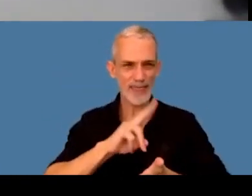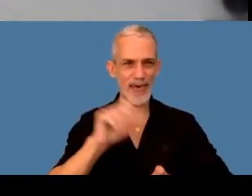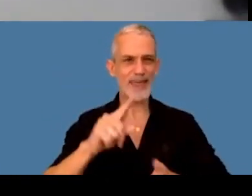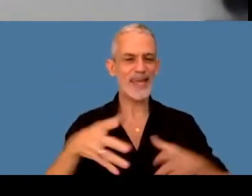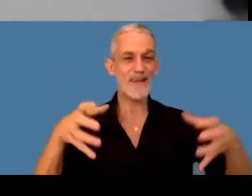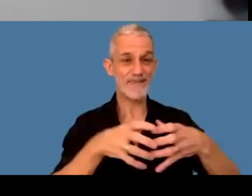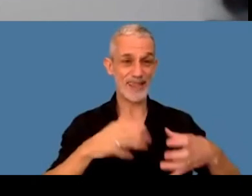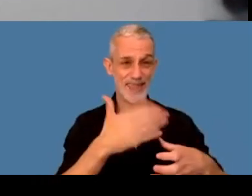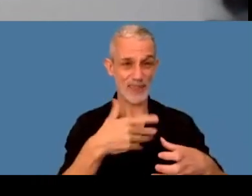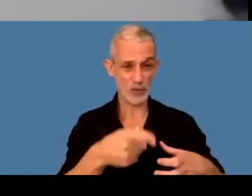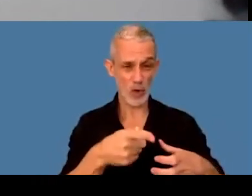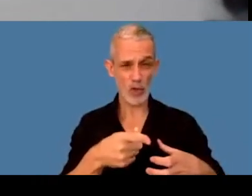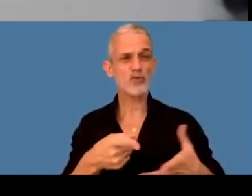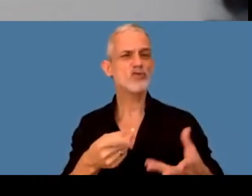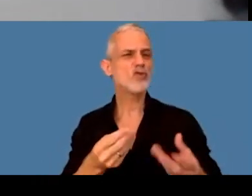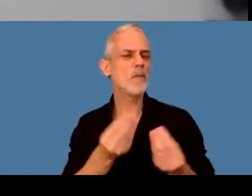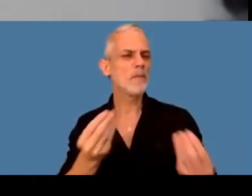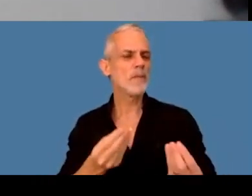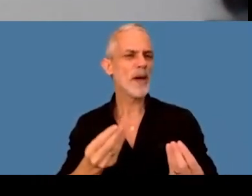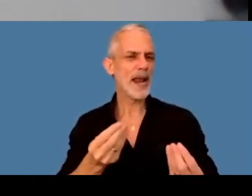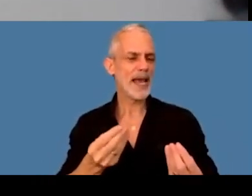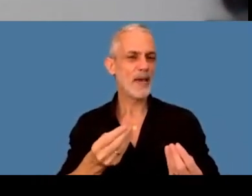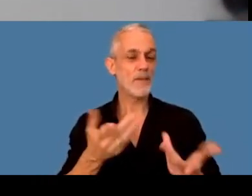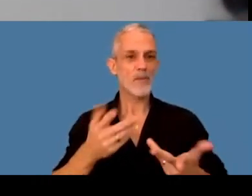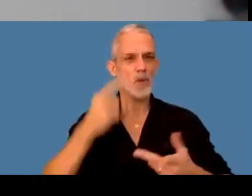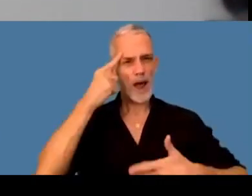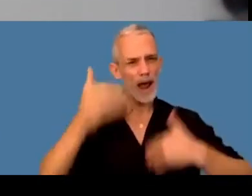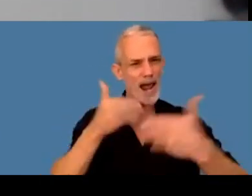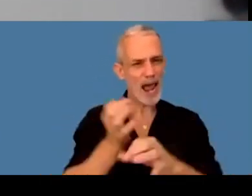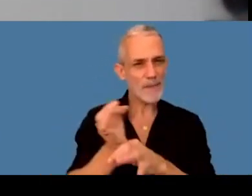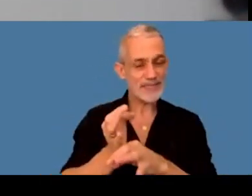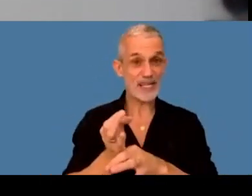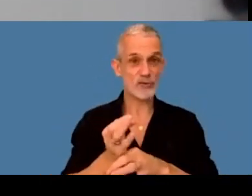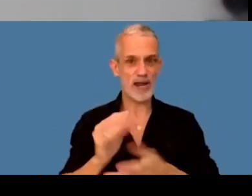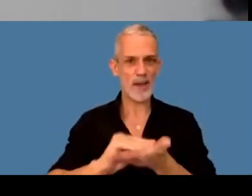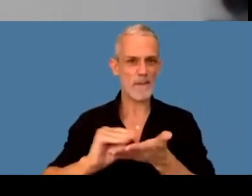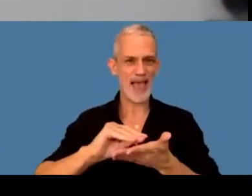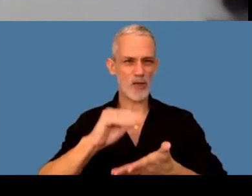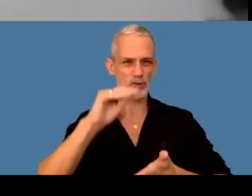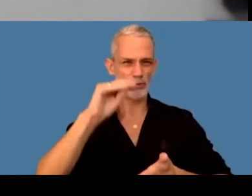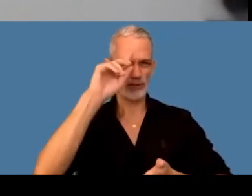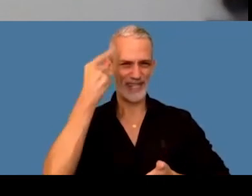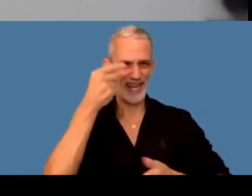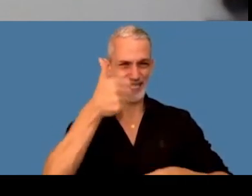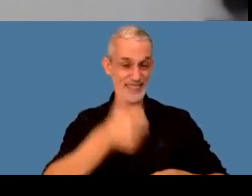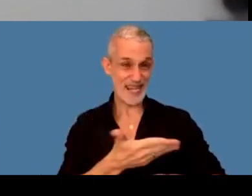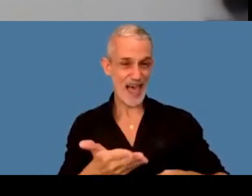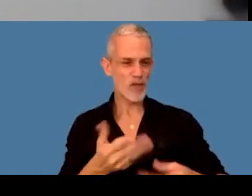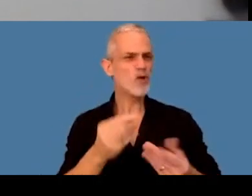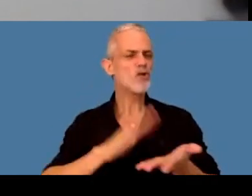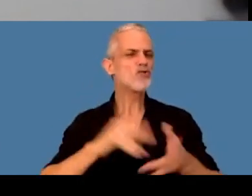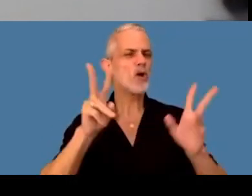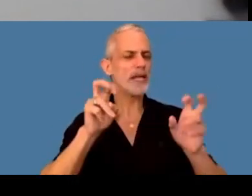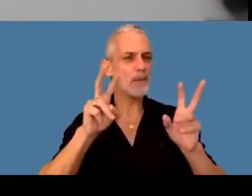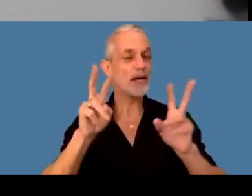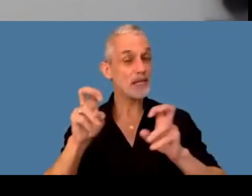Todos para hacer una capacitación a los estatales con respecto a estos temas, sobre